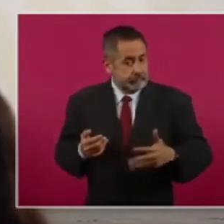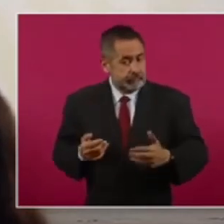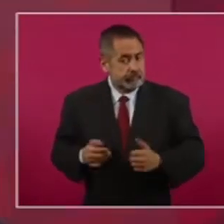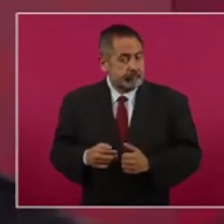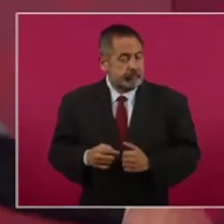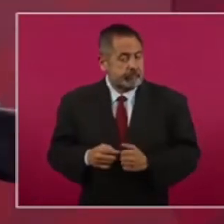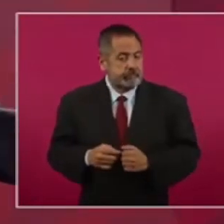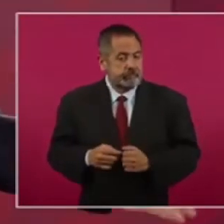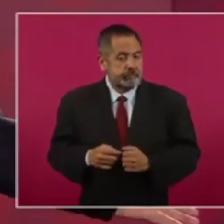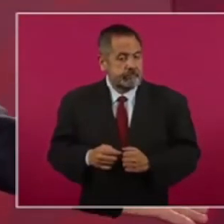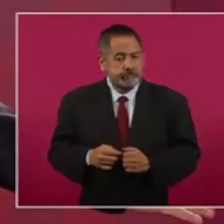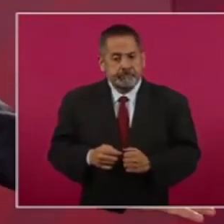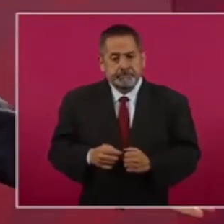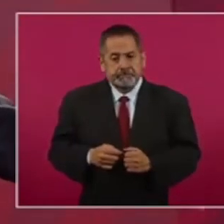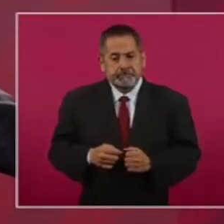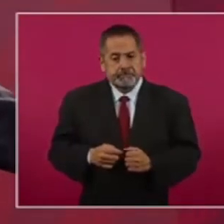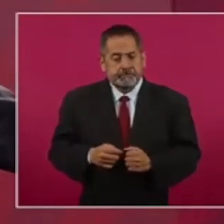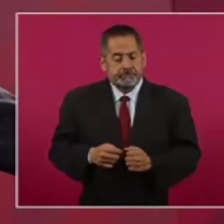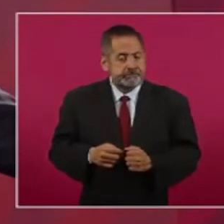Las